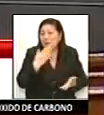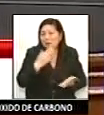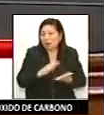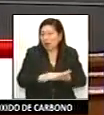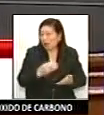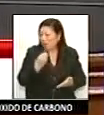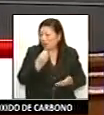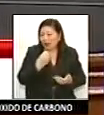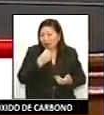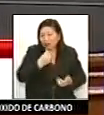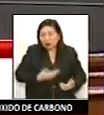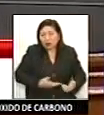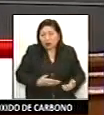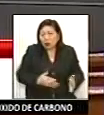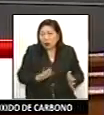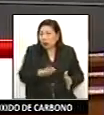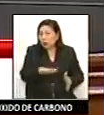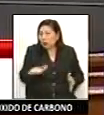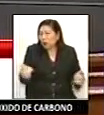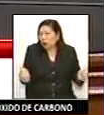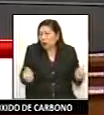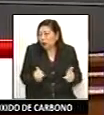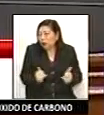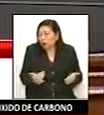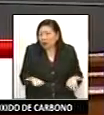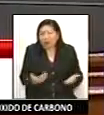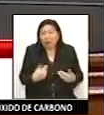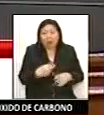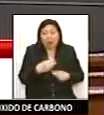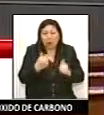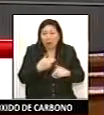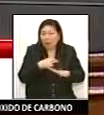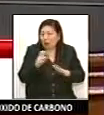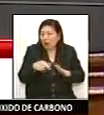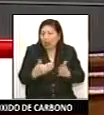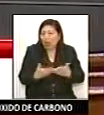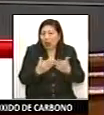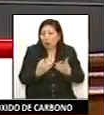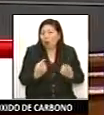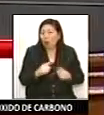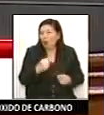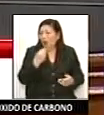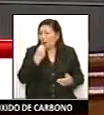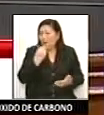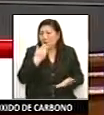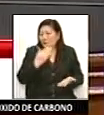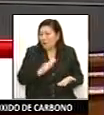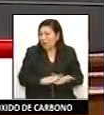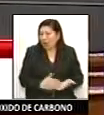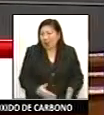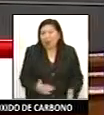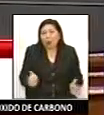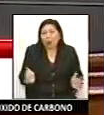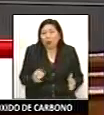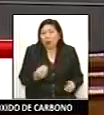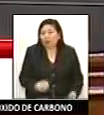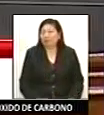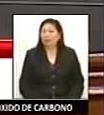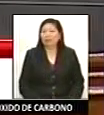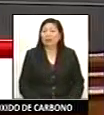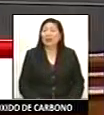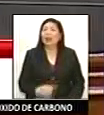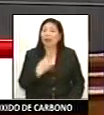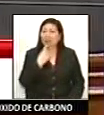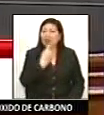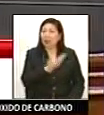alimentados? Entonces, ¿cómo exigimos de tener buenos profesionales, buenos alumnos cuando están mal alimentados? Decirle,